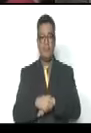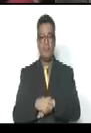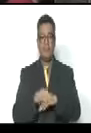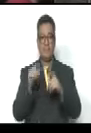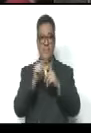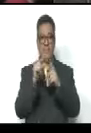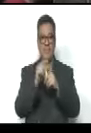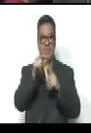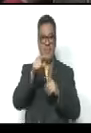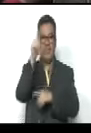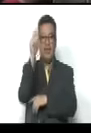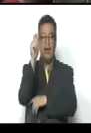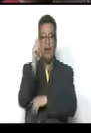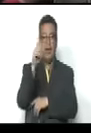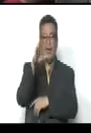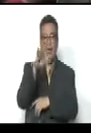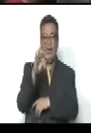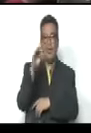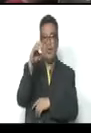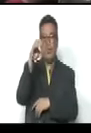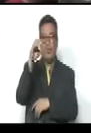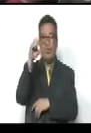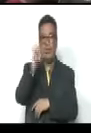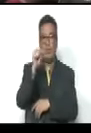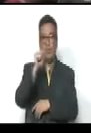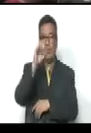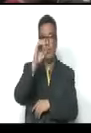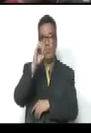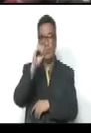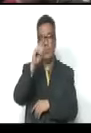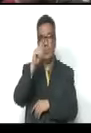Dejo en el derecho de palabra al diputado Fernando Soto Rojas.